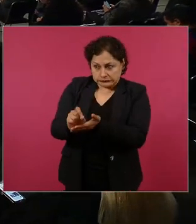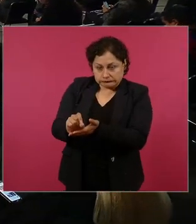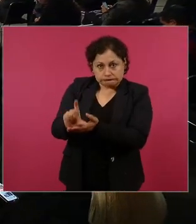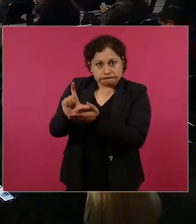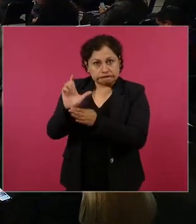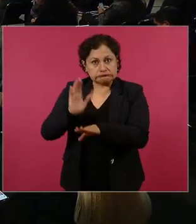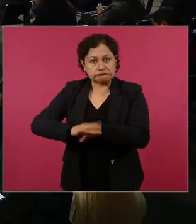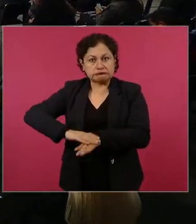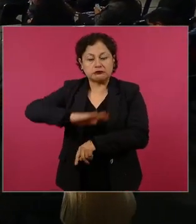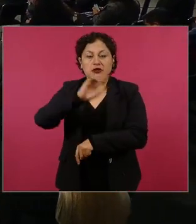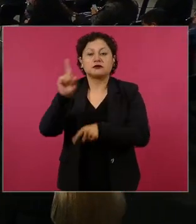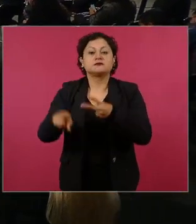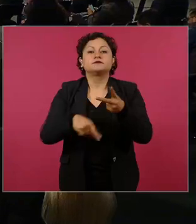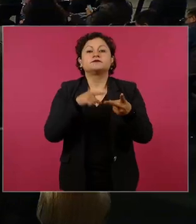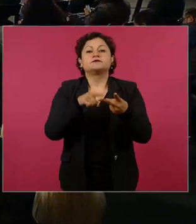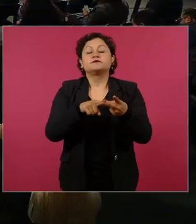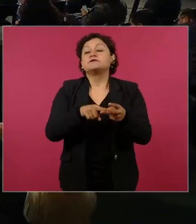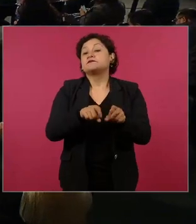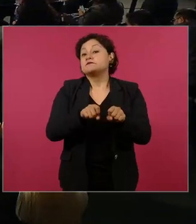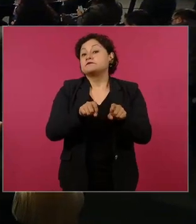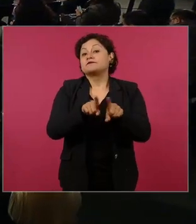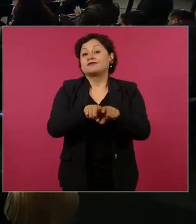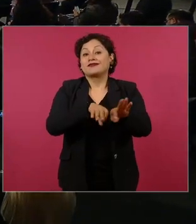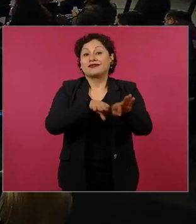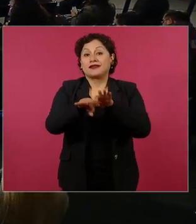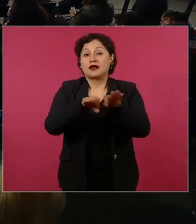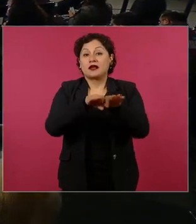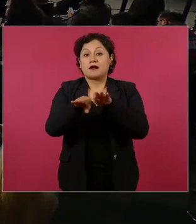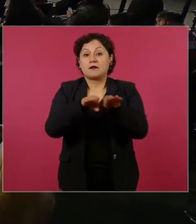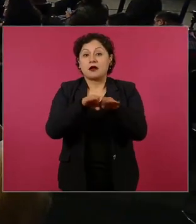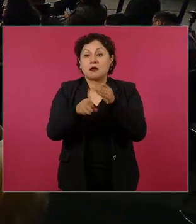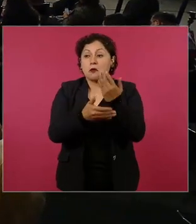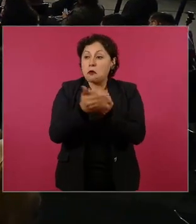hace 40, 50 años.